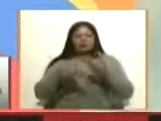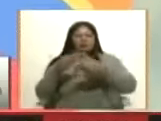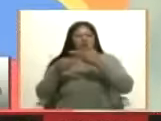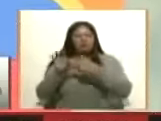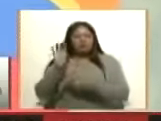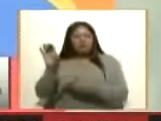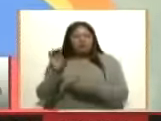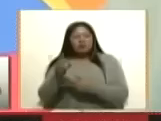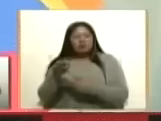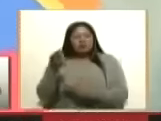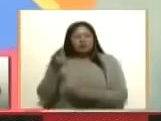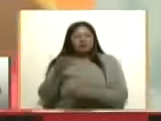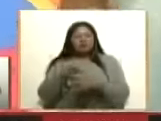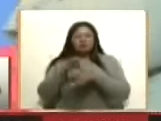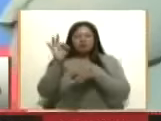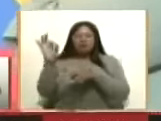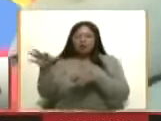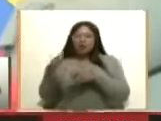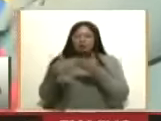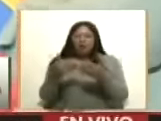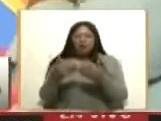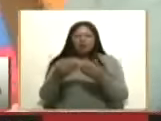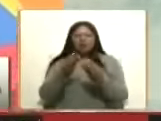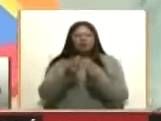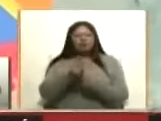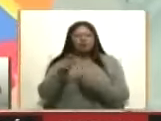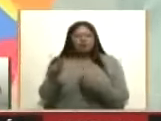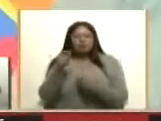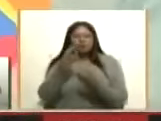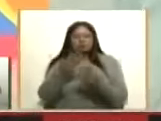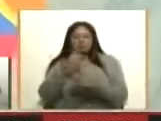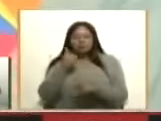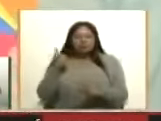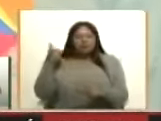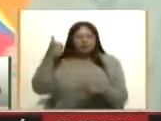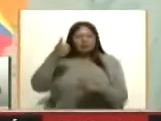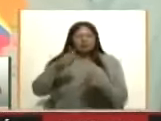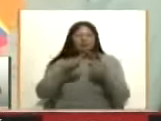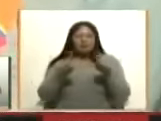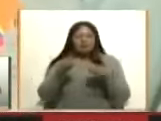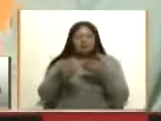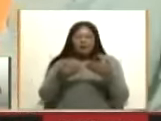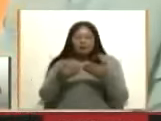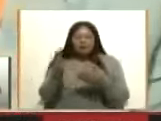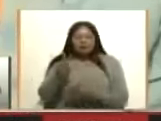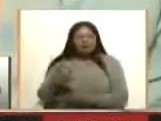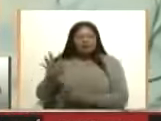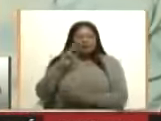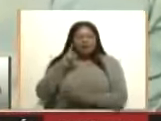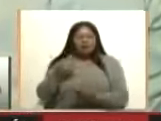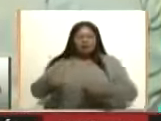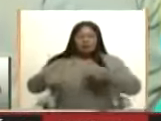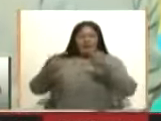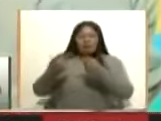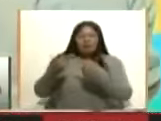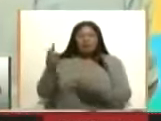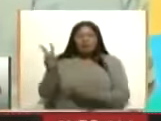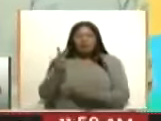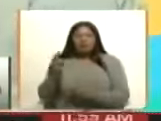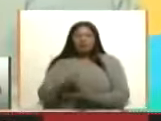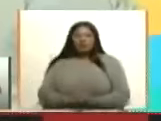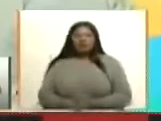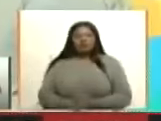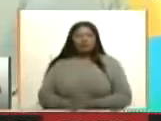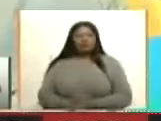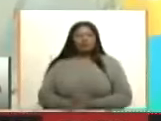atrás eso que mucha gente quiso por mucho tiempo dividirnos entre venezolanos confrontarnos entre venezolanos hoy hemos